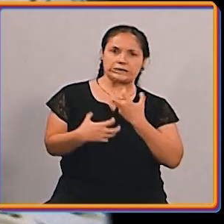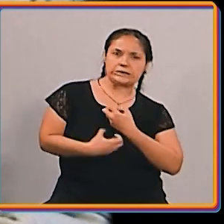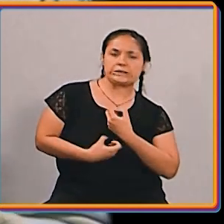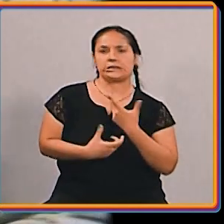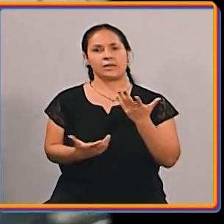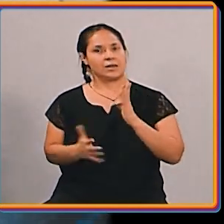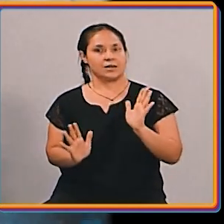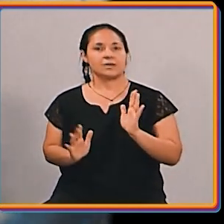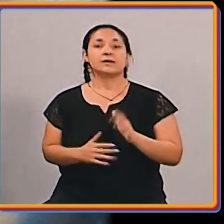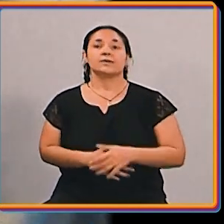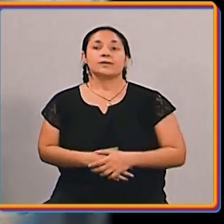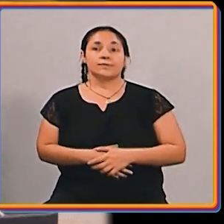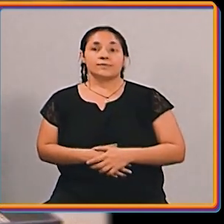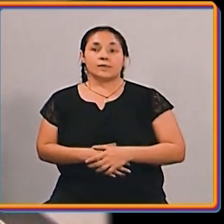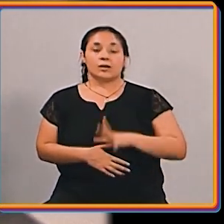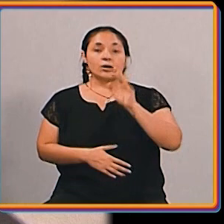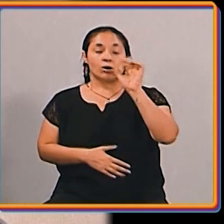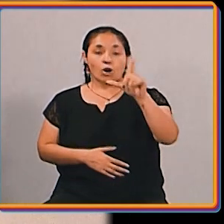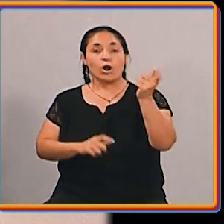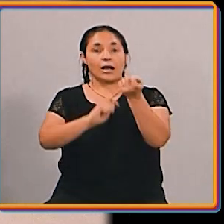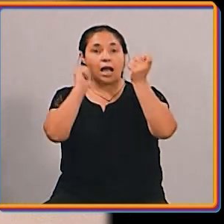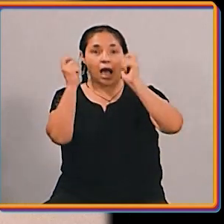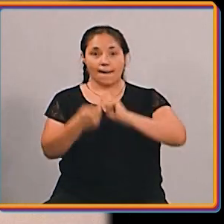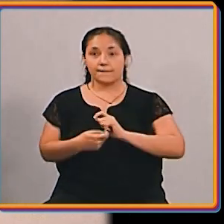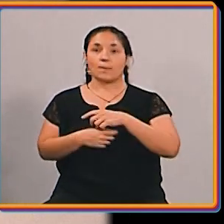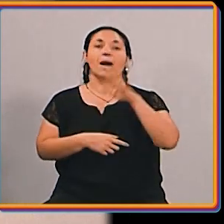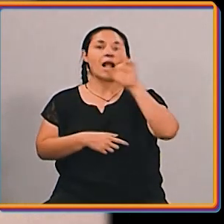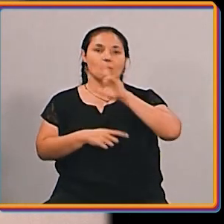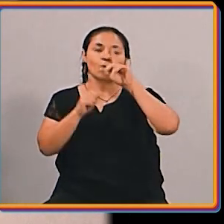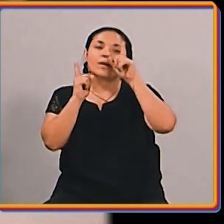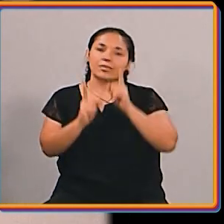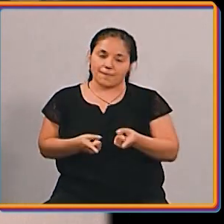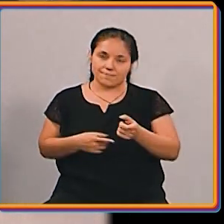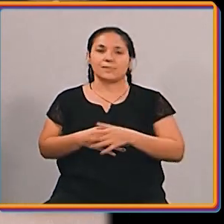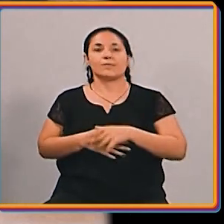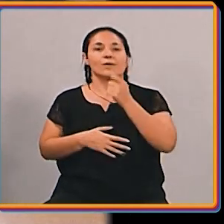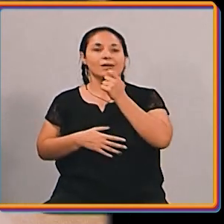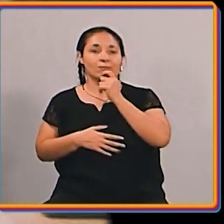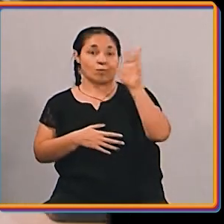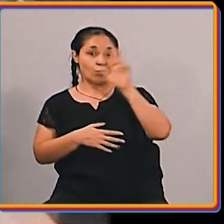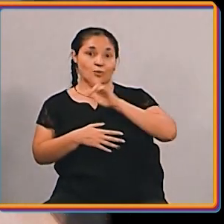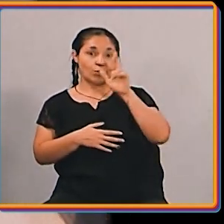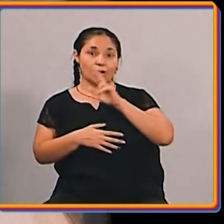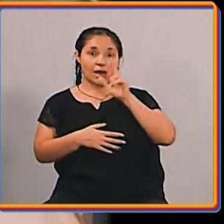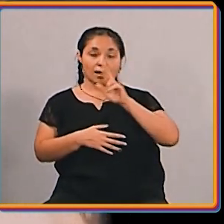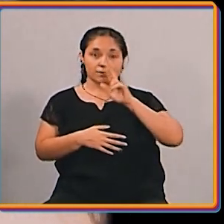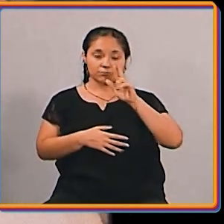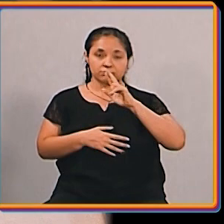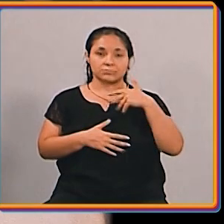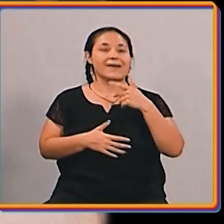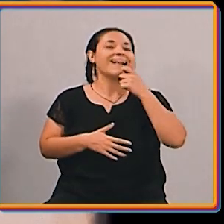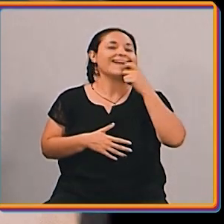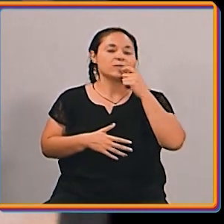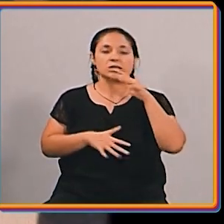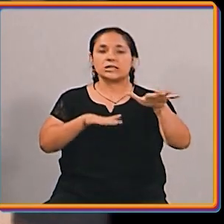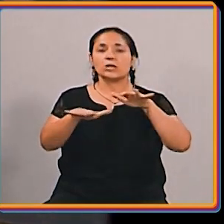más angustiado por estar ocupando ese rol. Estos cambios de roles son difíciles y muchos más para las mujeres. Cuando es una mujer la